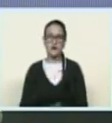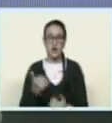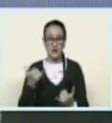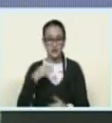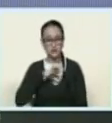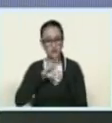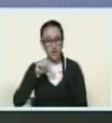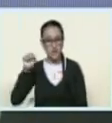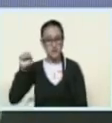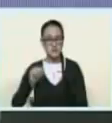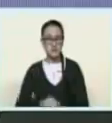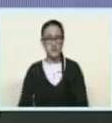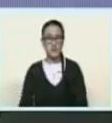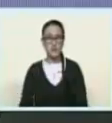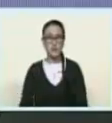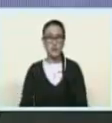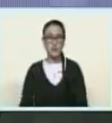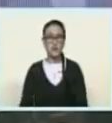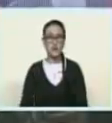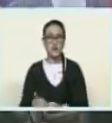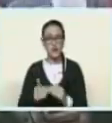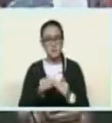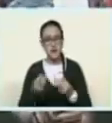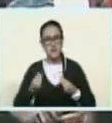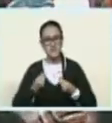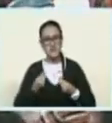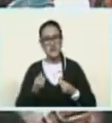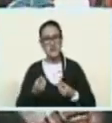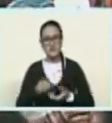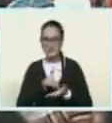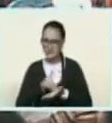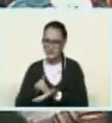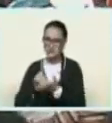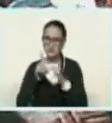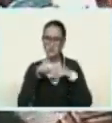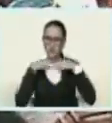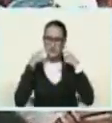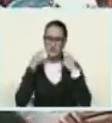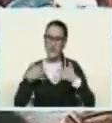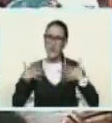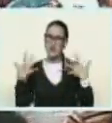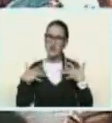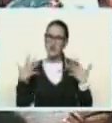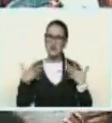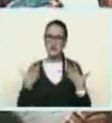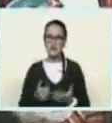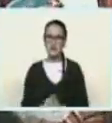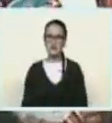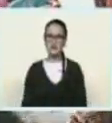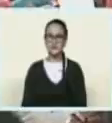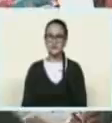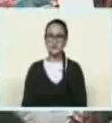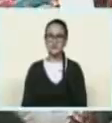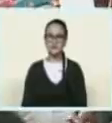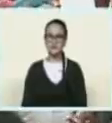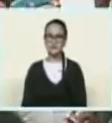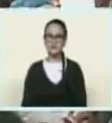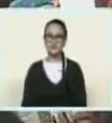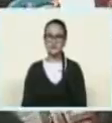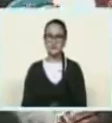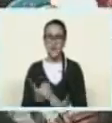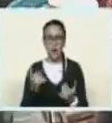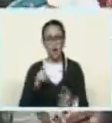socialismo. La vida en socialismo es para vivirla con dignidad, con sonrisa, con alegría. Por eso nos